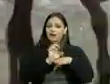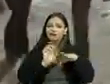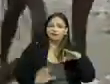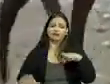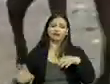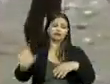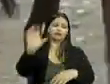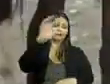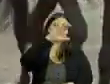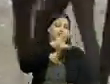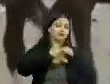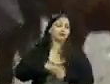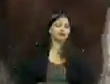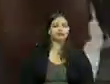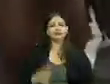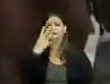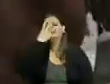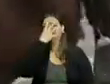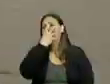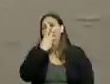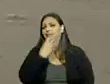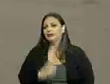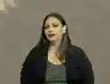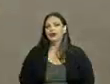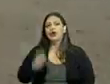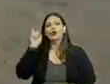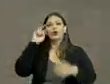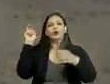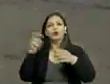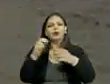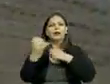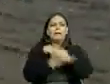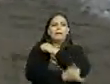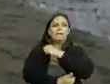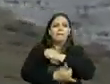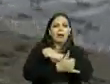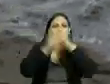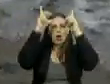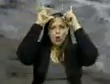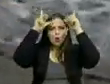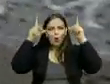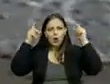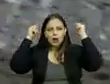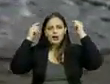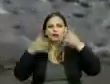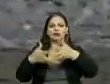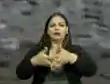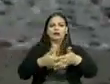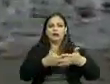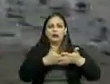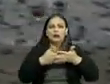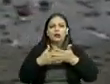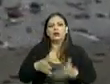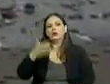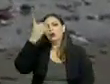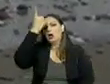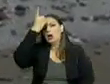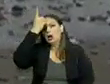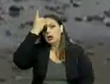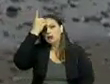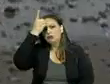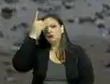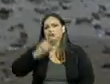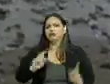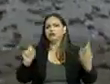Turistas desde Holanda, Estados Unidos, Alemania y otros países ya se encuentran en ese cantón para